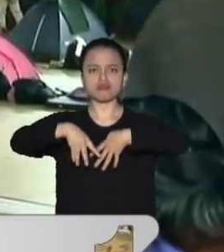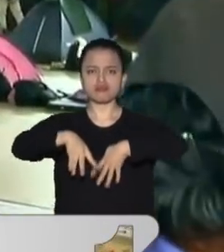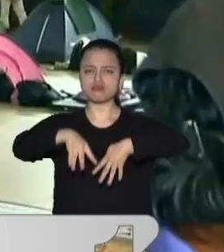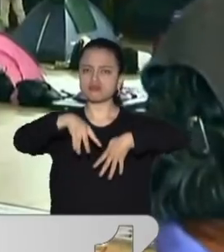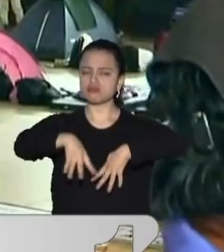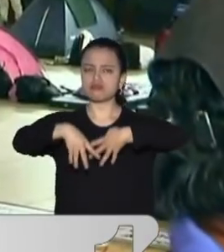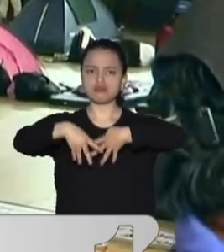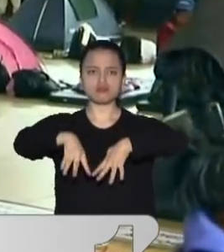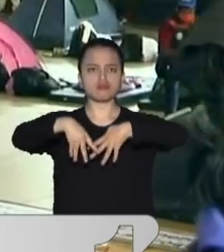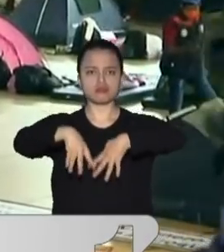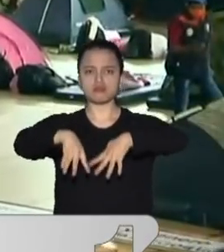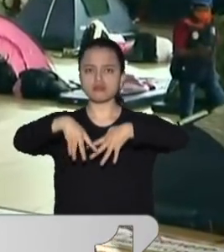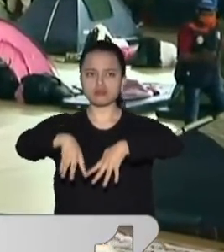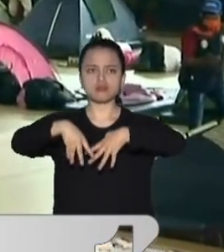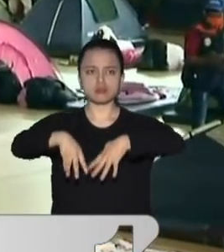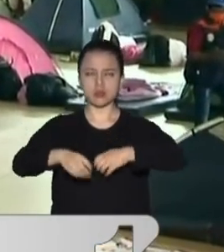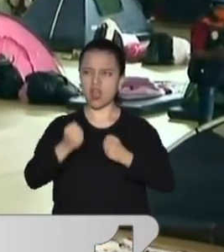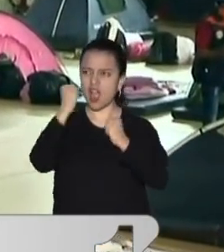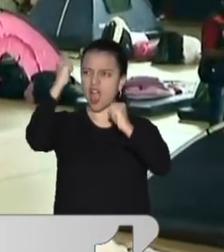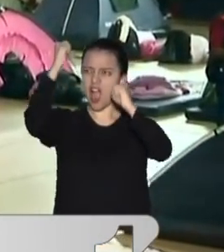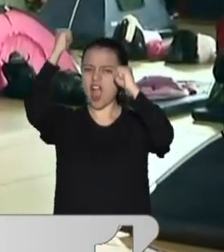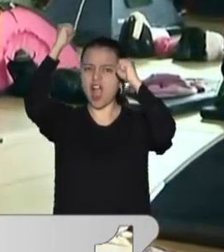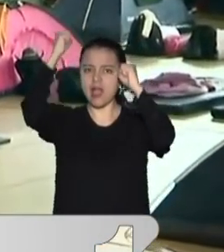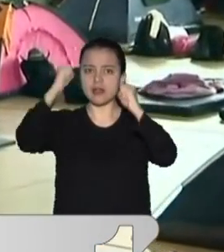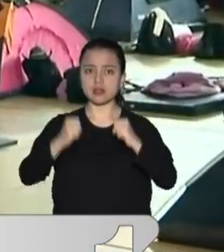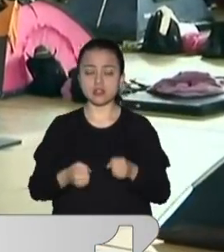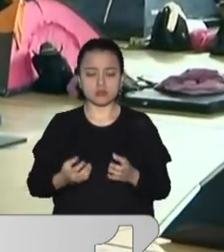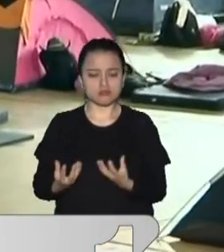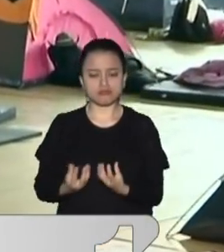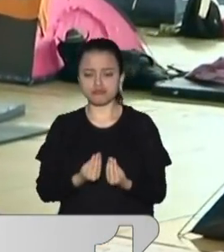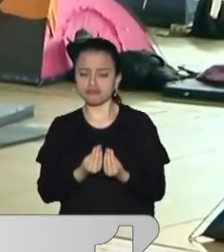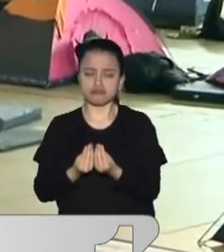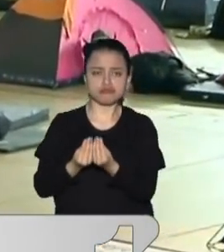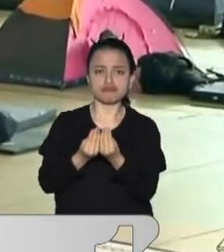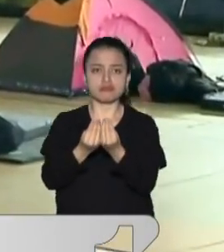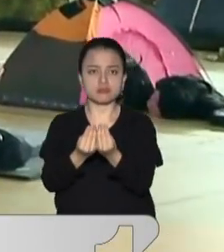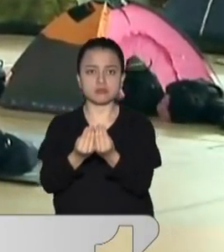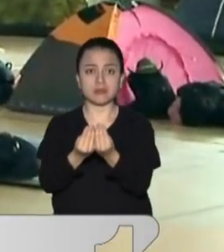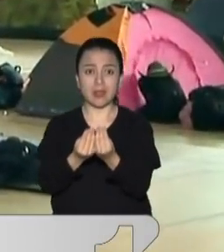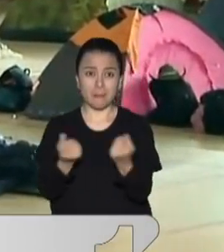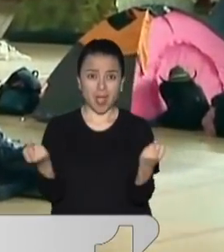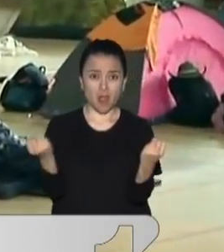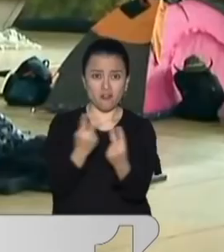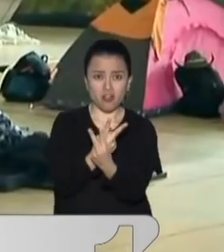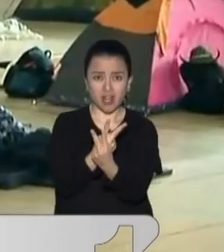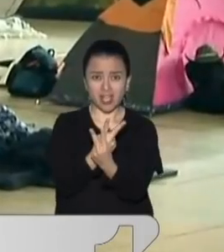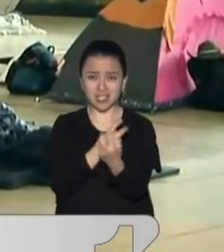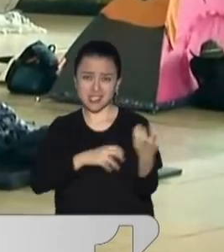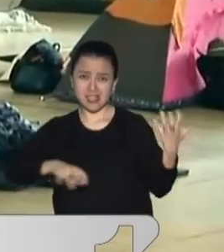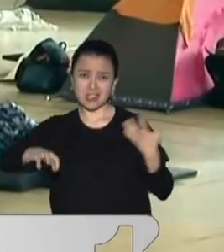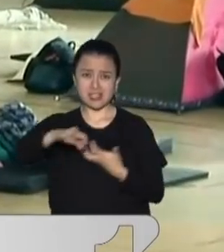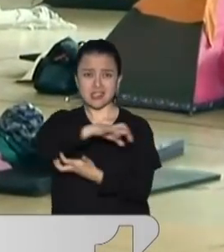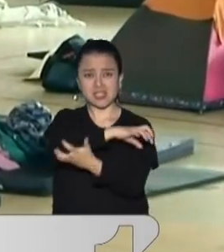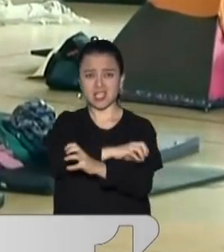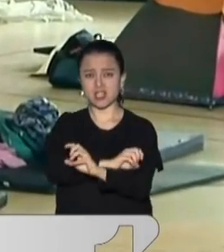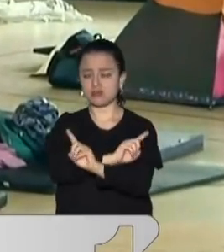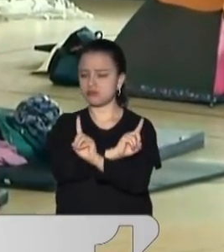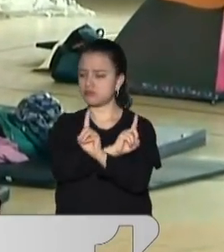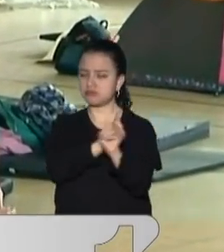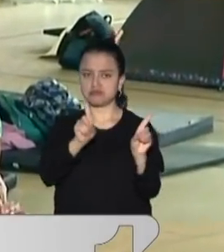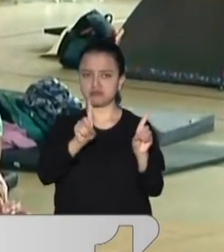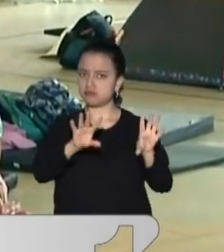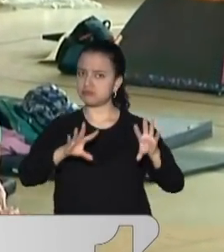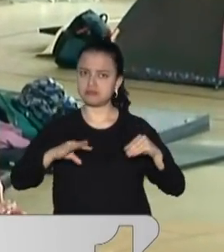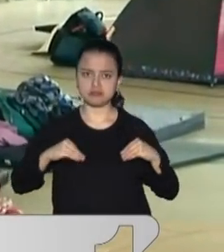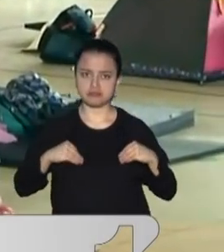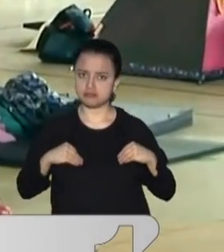demostrando de que no somos los vándalos que nos están catalogando. El ejemplo que vamos a dar es que nosotros venimos a marchar en son de paz,